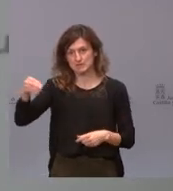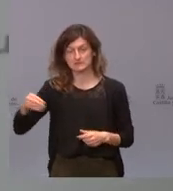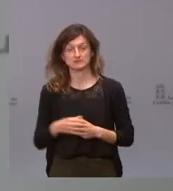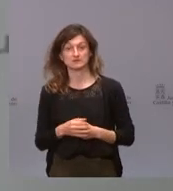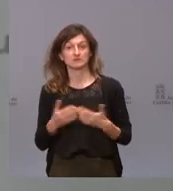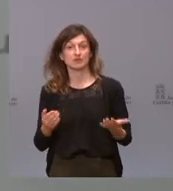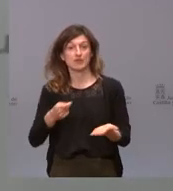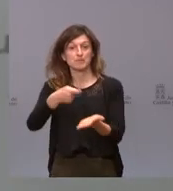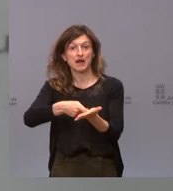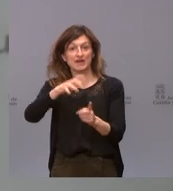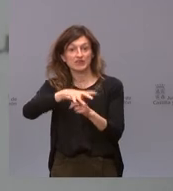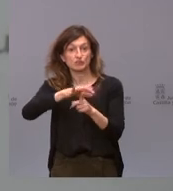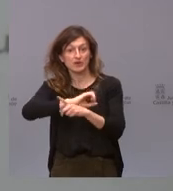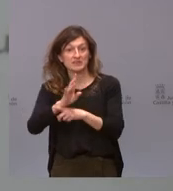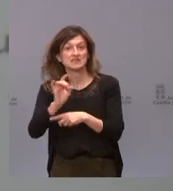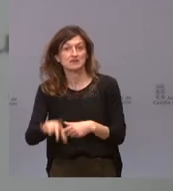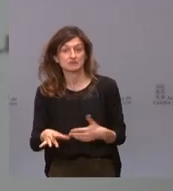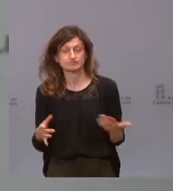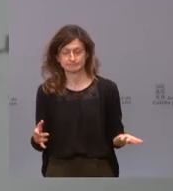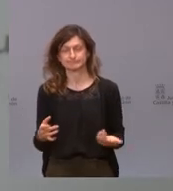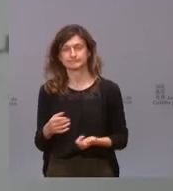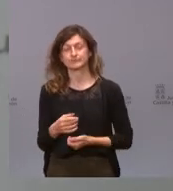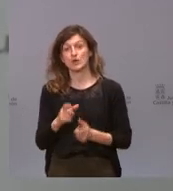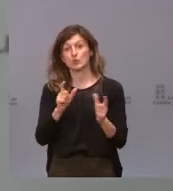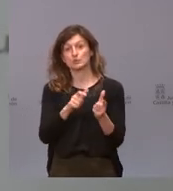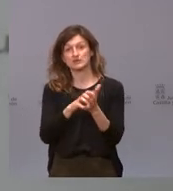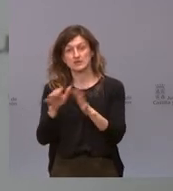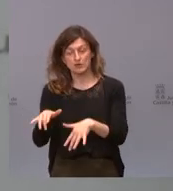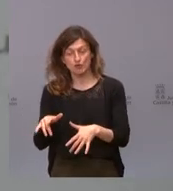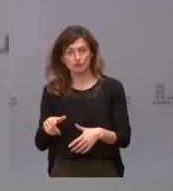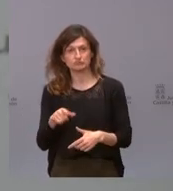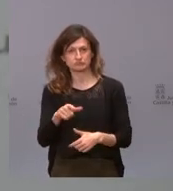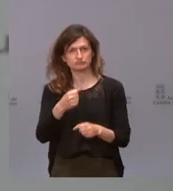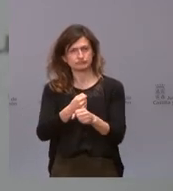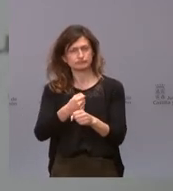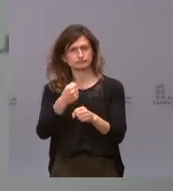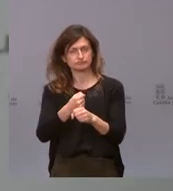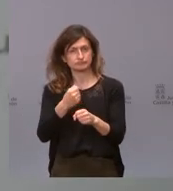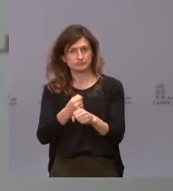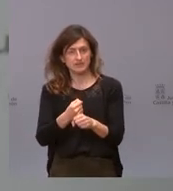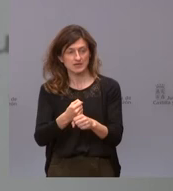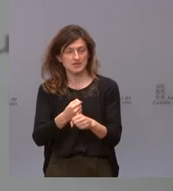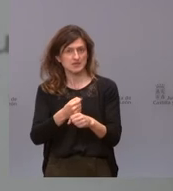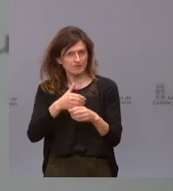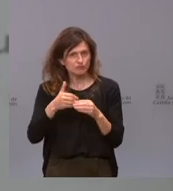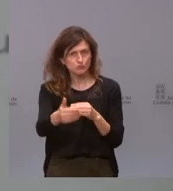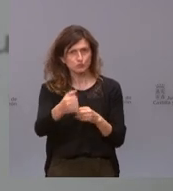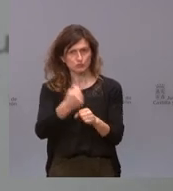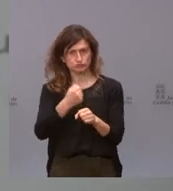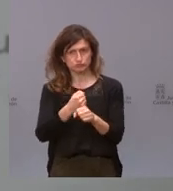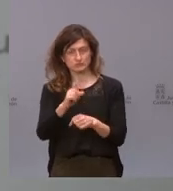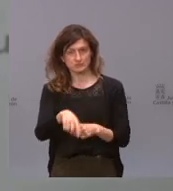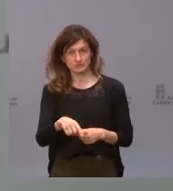quién paga la factura de la pandemia mire la junta de castilla y león está trabajando trabaja y va a seguir trabajando